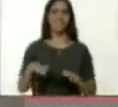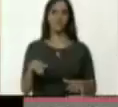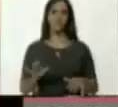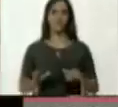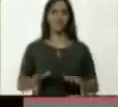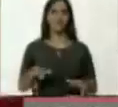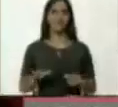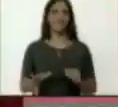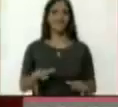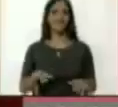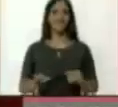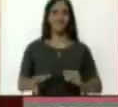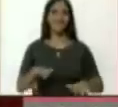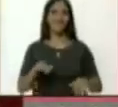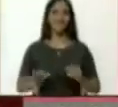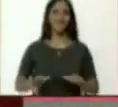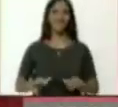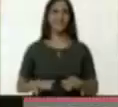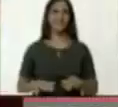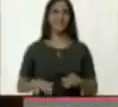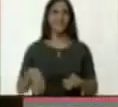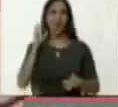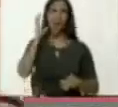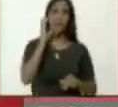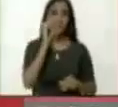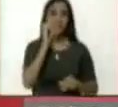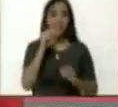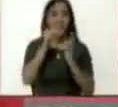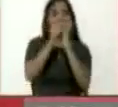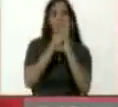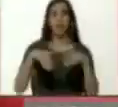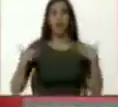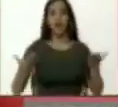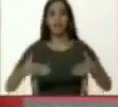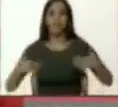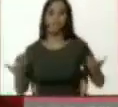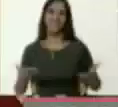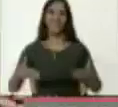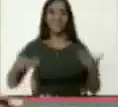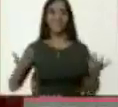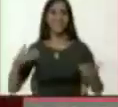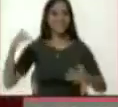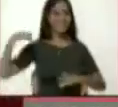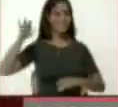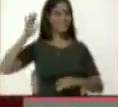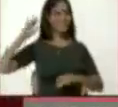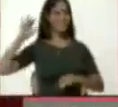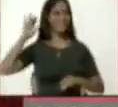Oye esto, oye esto. Ya va, espérate. ¡Caprile! ¿Y el anillo para cuándo?